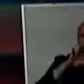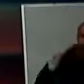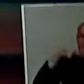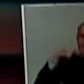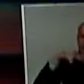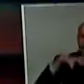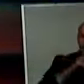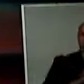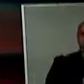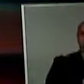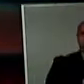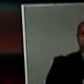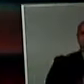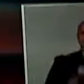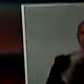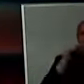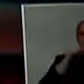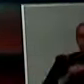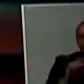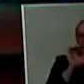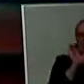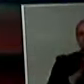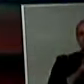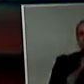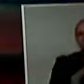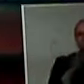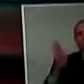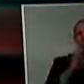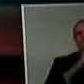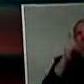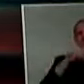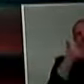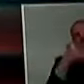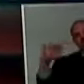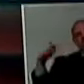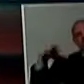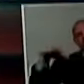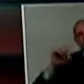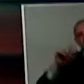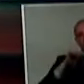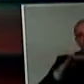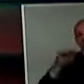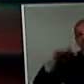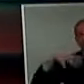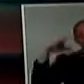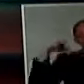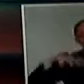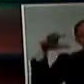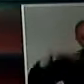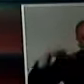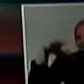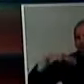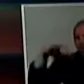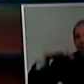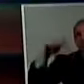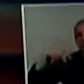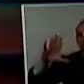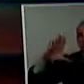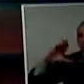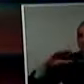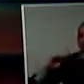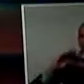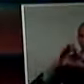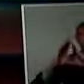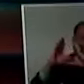incrementarán desde Matanzas hasta Pinar del Río, incluyendo la isla de la Juventud, todavía durante la noche y la próxima